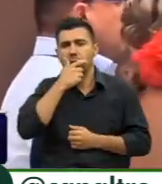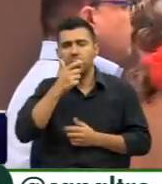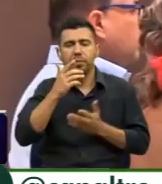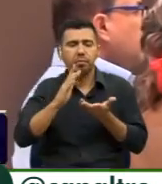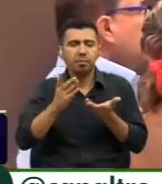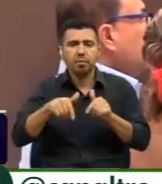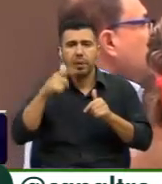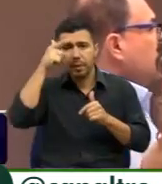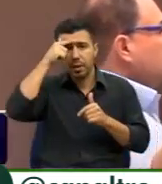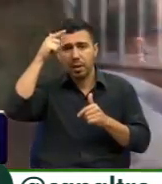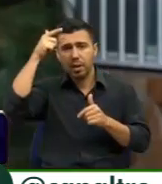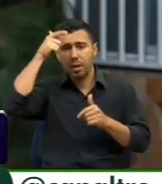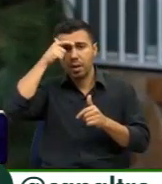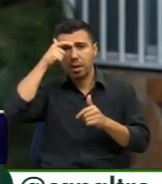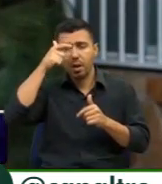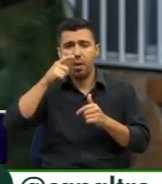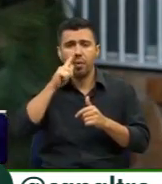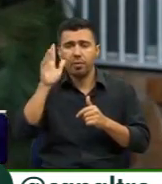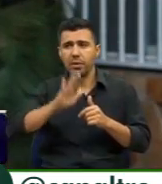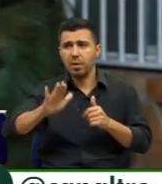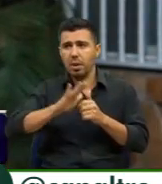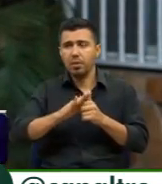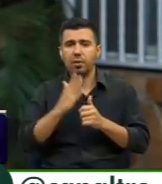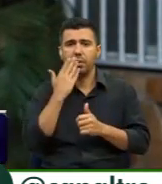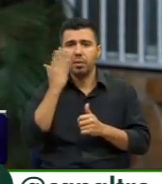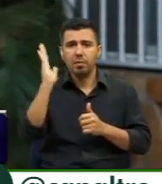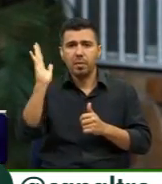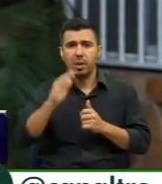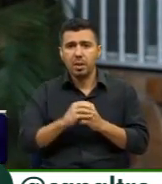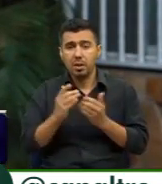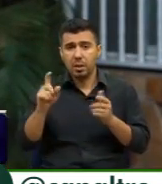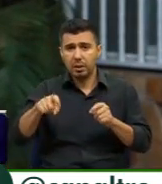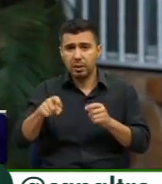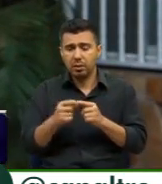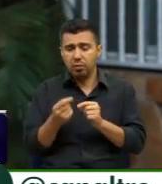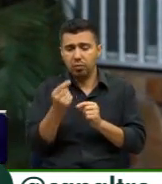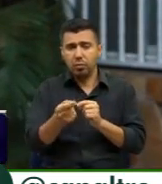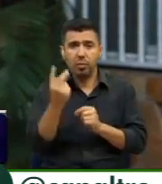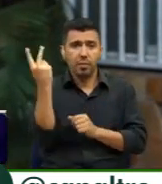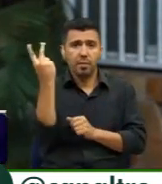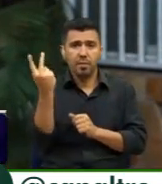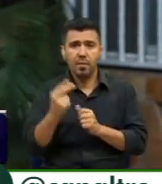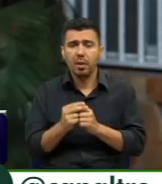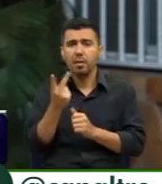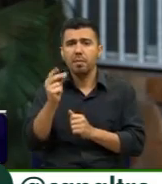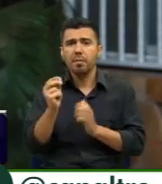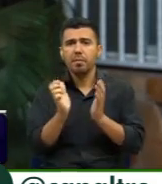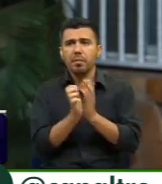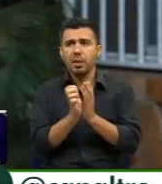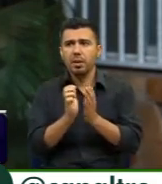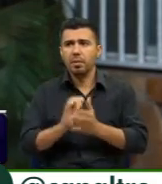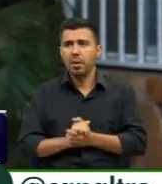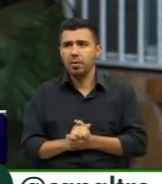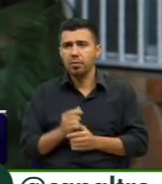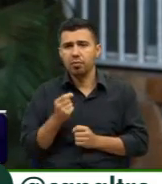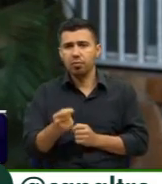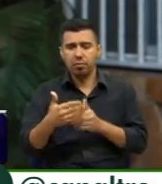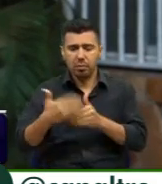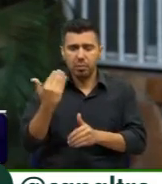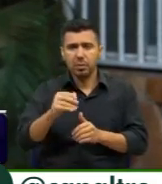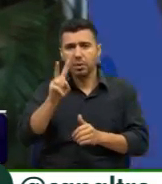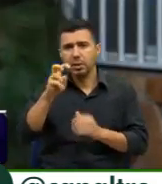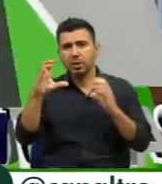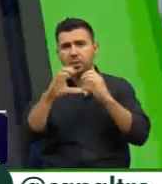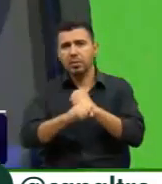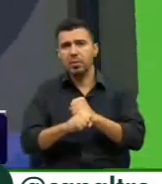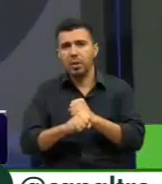Belleza. Esta es una invitación muy especial a que participen de este evento, pues será este próximo viernes 20 de mayo a partir de las 7 de la noche. Y